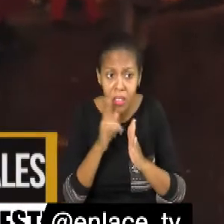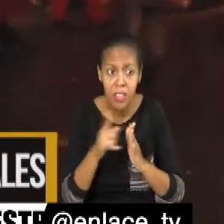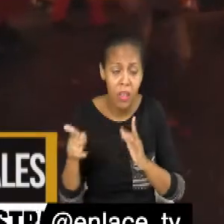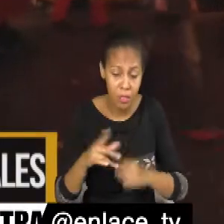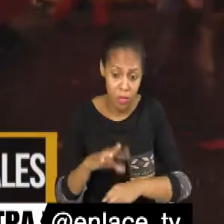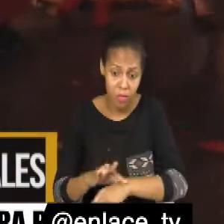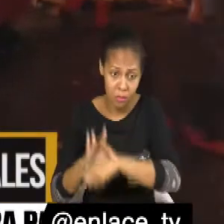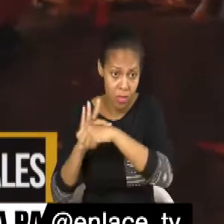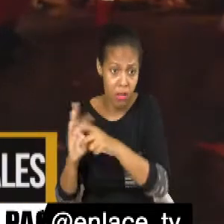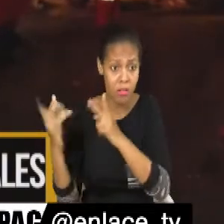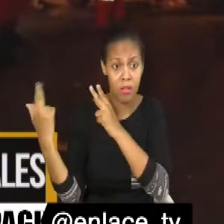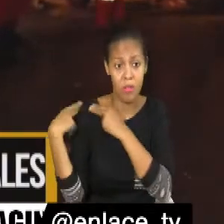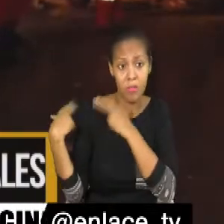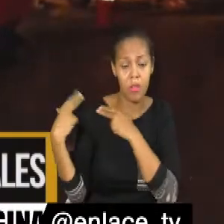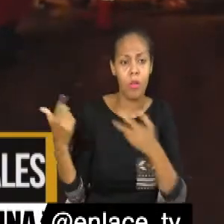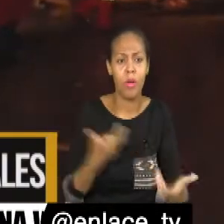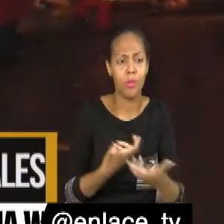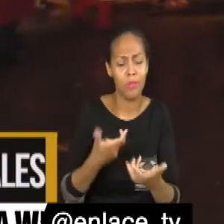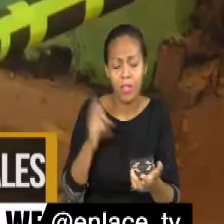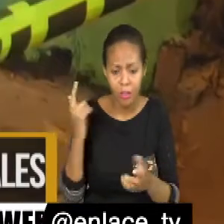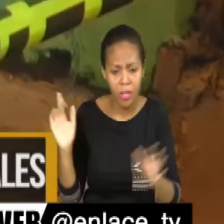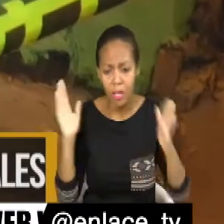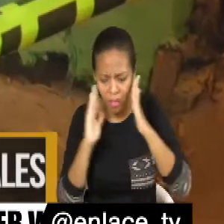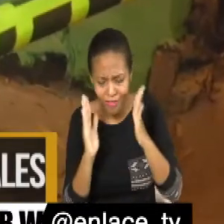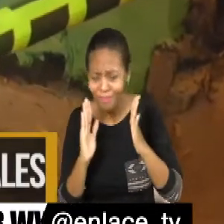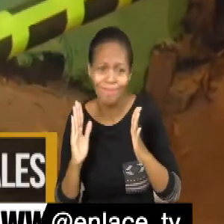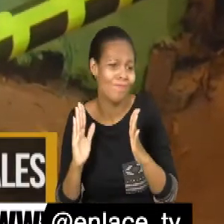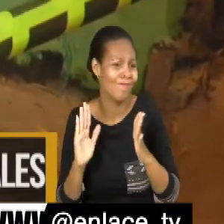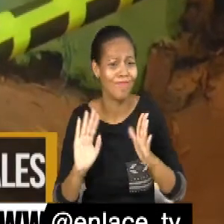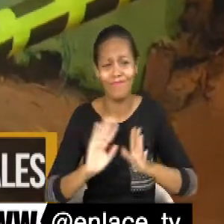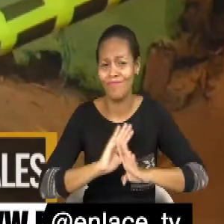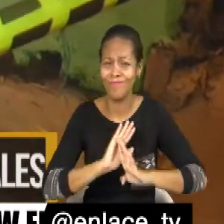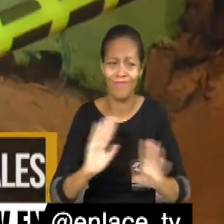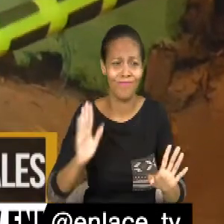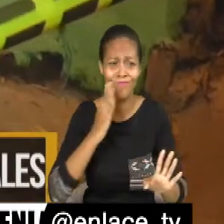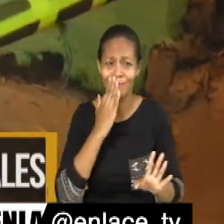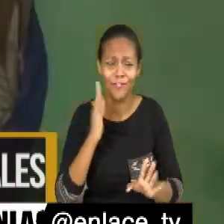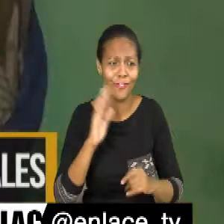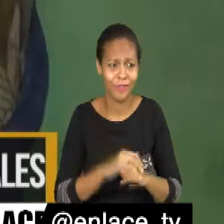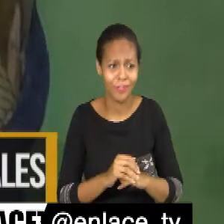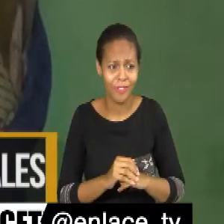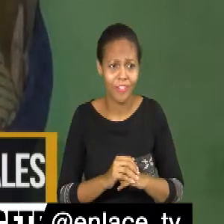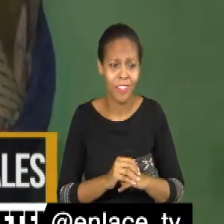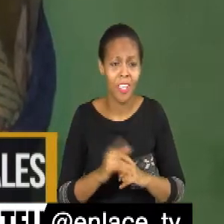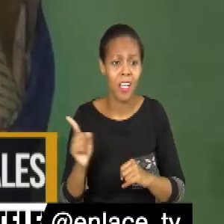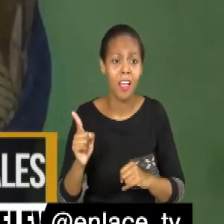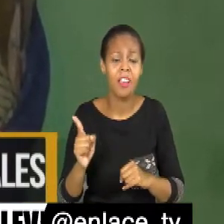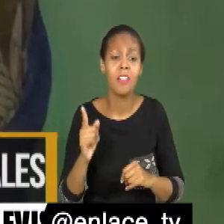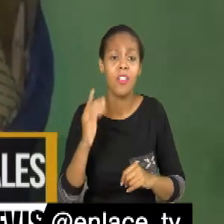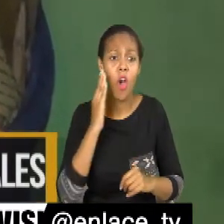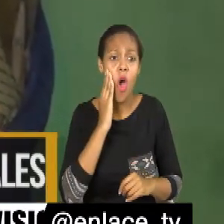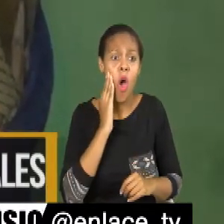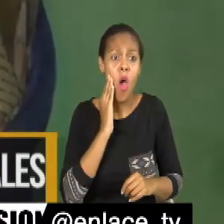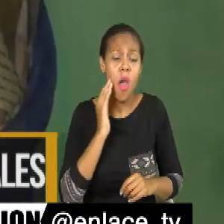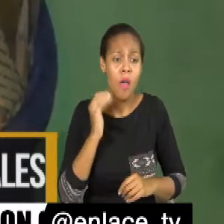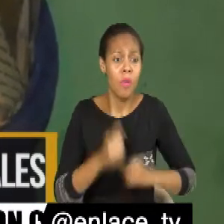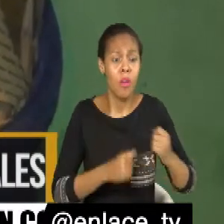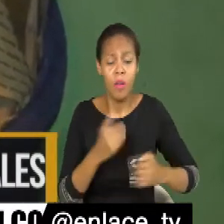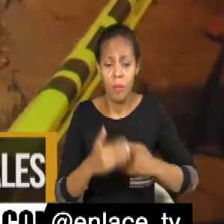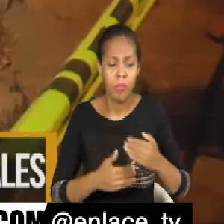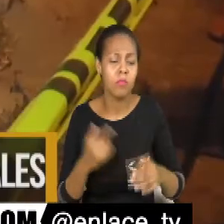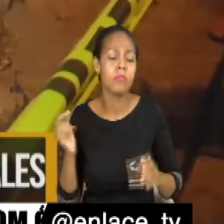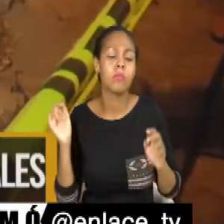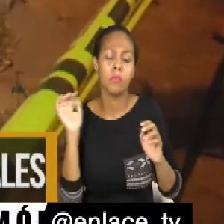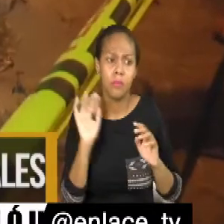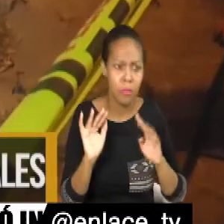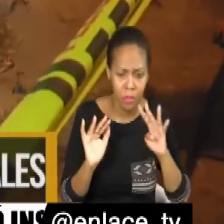paramédicos de los bomberos, pero ya era demasiado tarde. Hasta donde quedó el joven desgonzado, poco a poco fueron llegando los familiares.